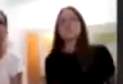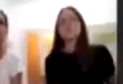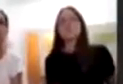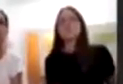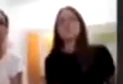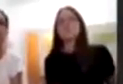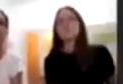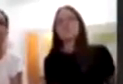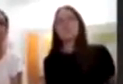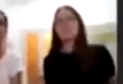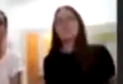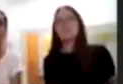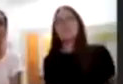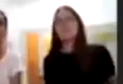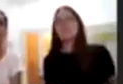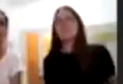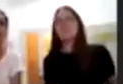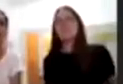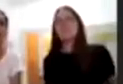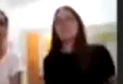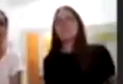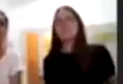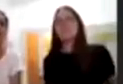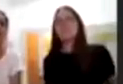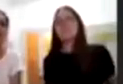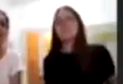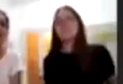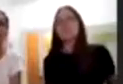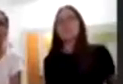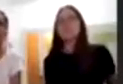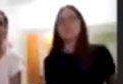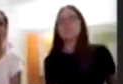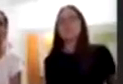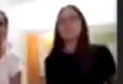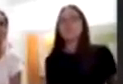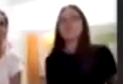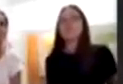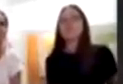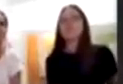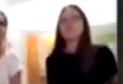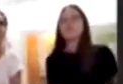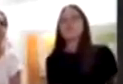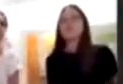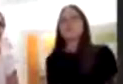no solo el arborio, sino también el arbustivo y el pastizal, identificar y controlar especies invasoras,